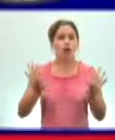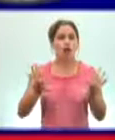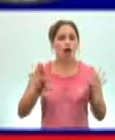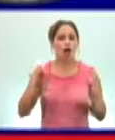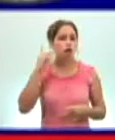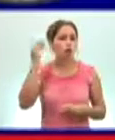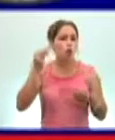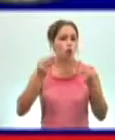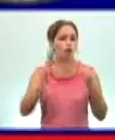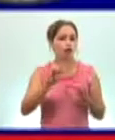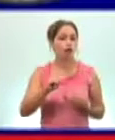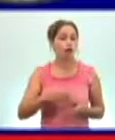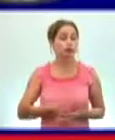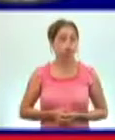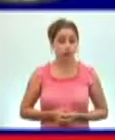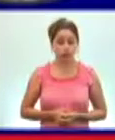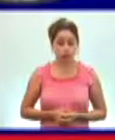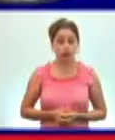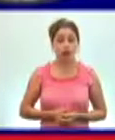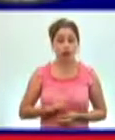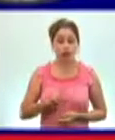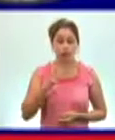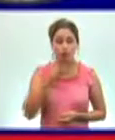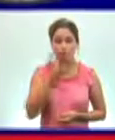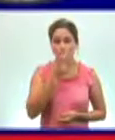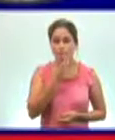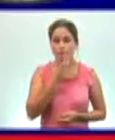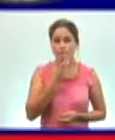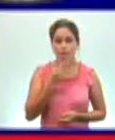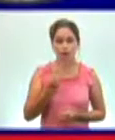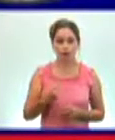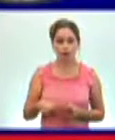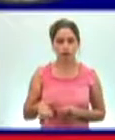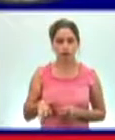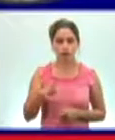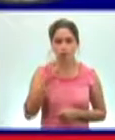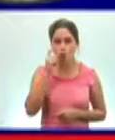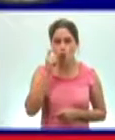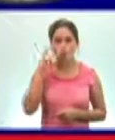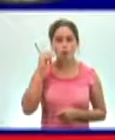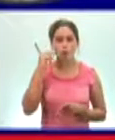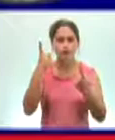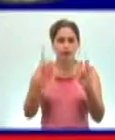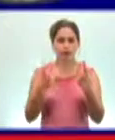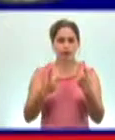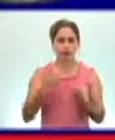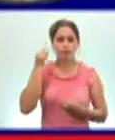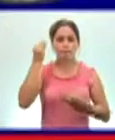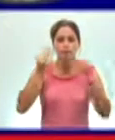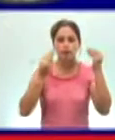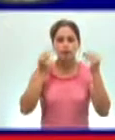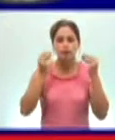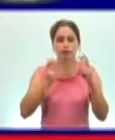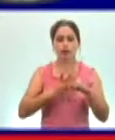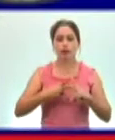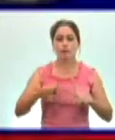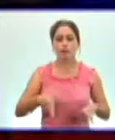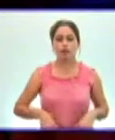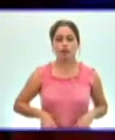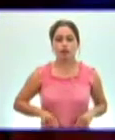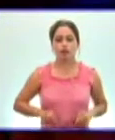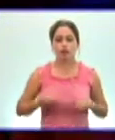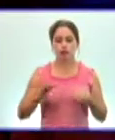dijera Martí sobre Charles Darwin. Es necesario pensarlo para asumirlo y desde